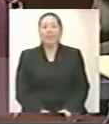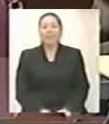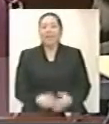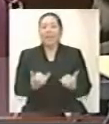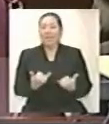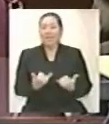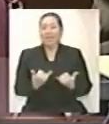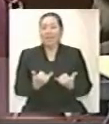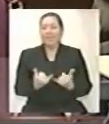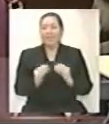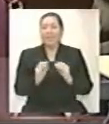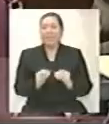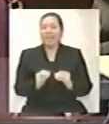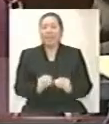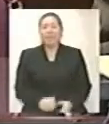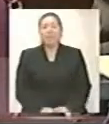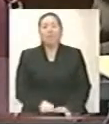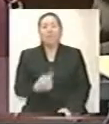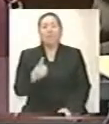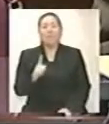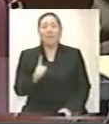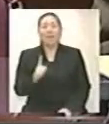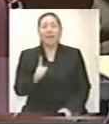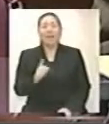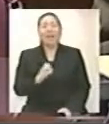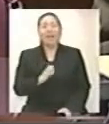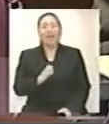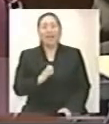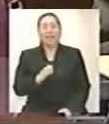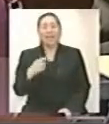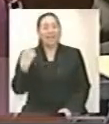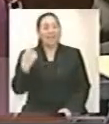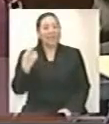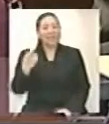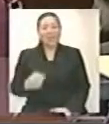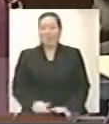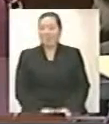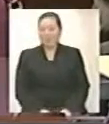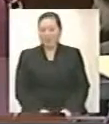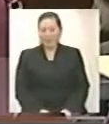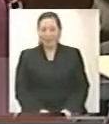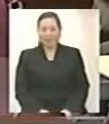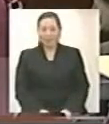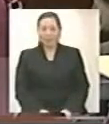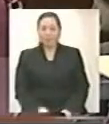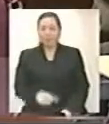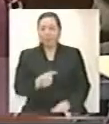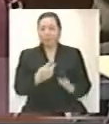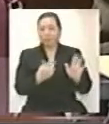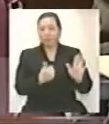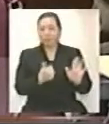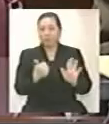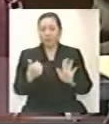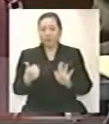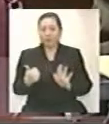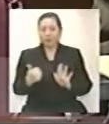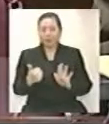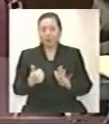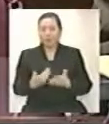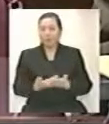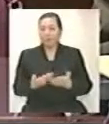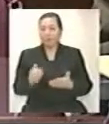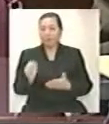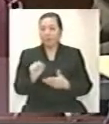es el carácter que le da sus fundamentos para afirmar la ética en la política. En 1966 participa en la